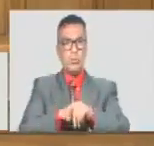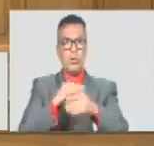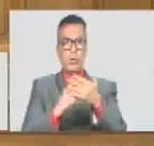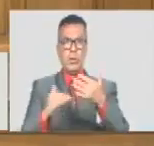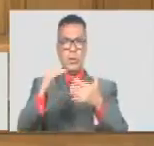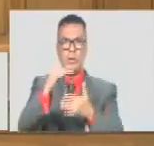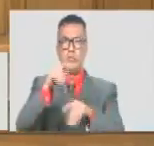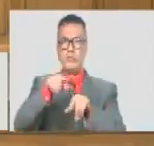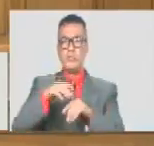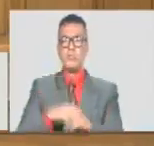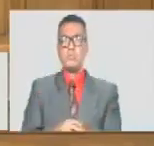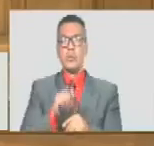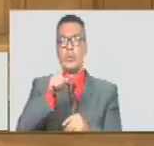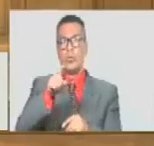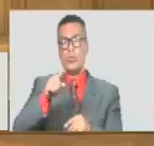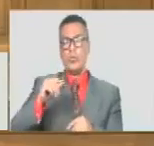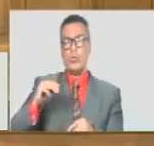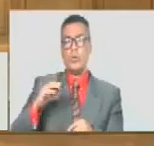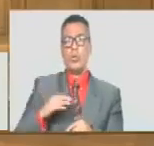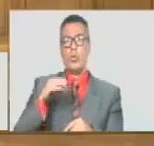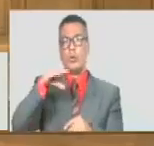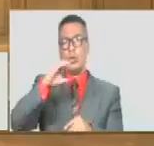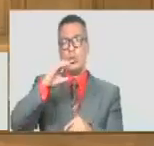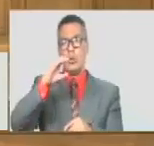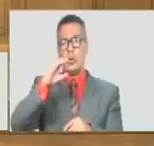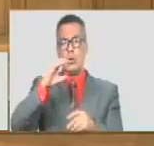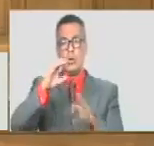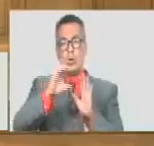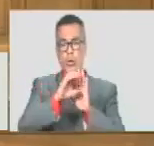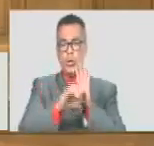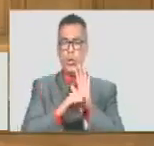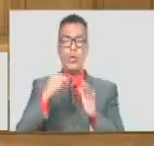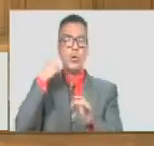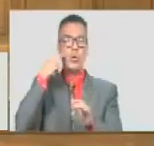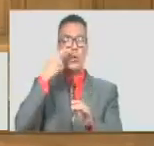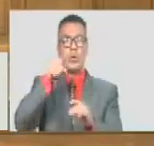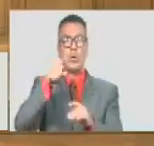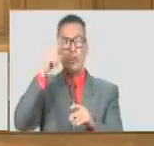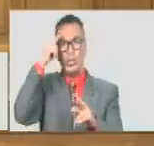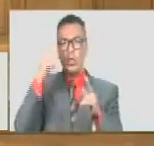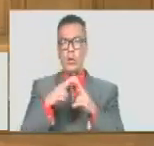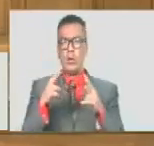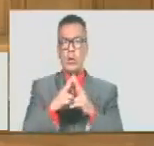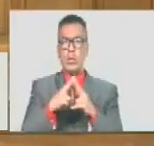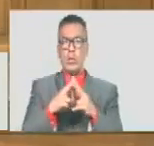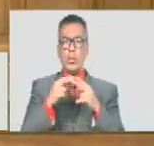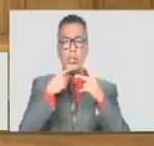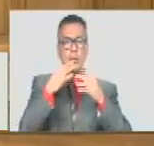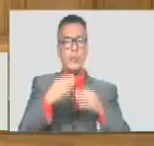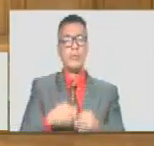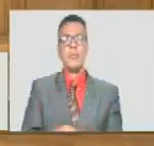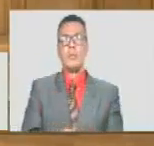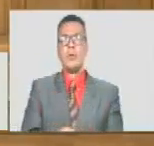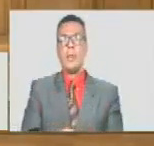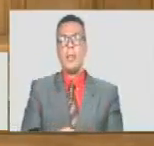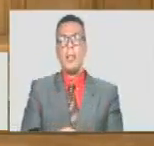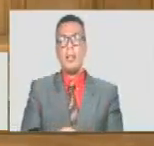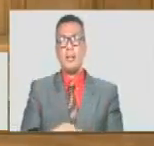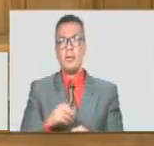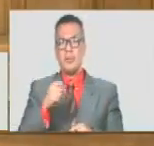casta, ¿no? Uno de estos fue el Código Negro, y que acá en Venezuela se conoció como la Real Cédula. Los negros